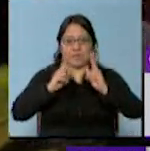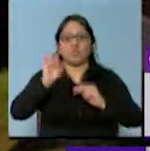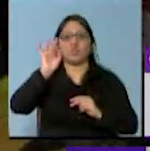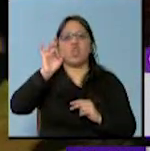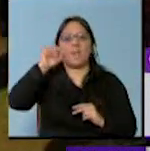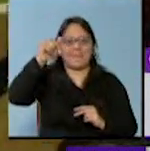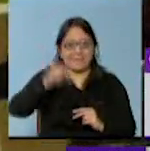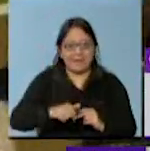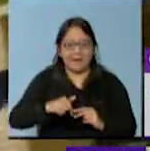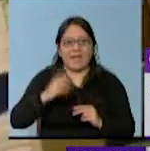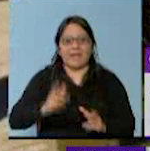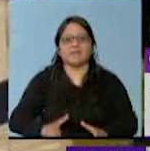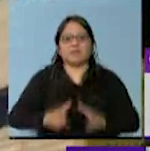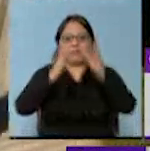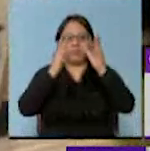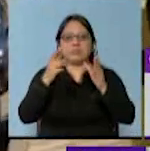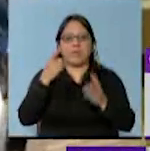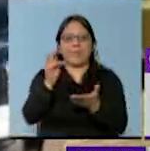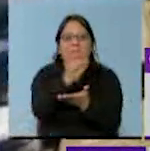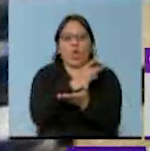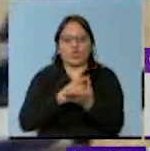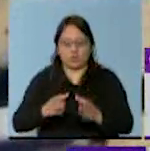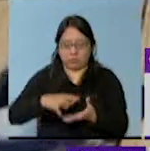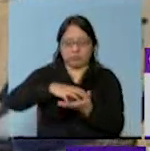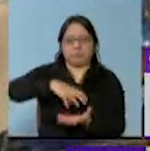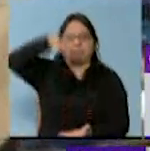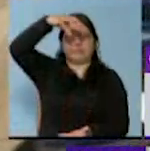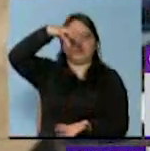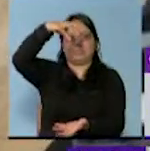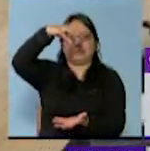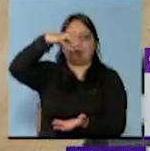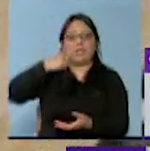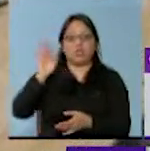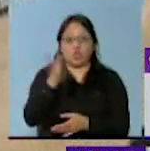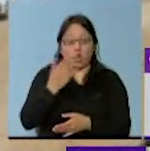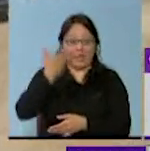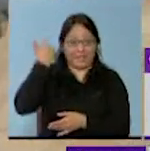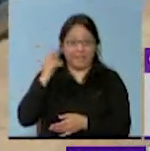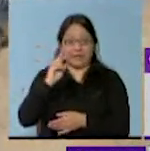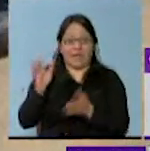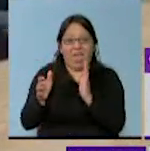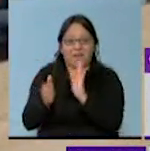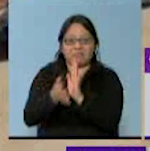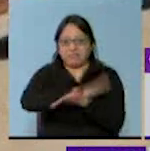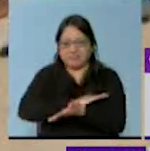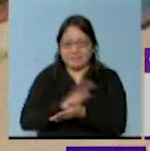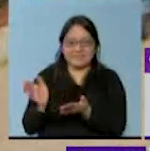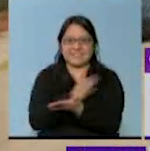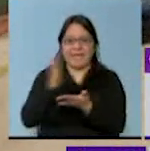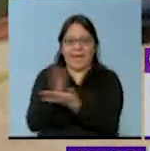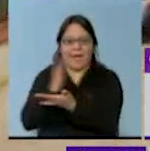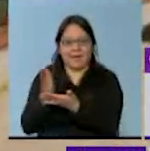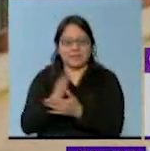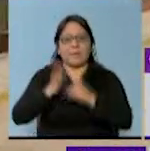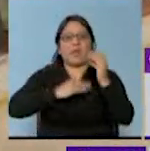parte de la torre de control después de lo que nos han anticipado toda esta parte que está a mi espalda va a desaparecer de este lugar y va a